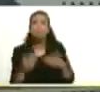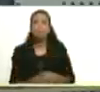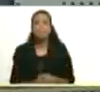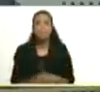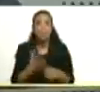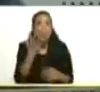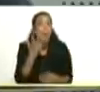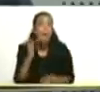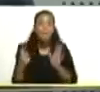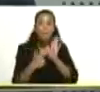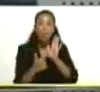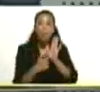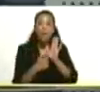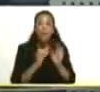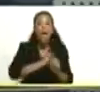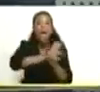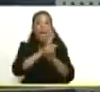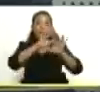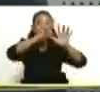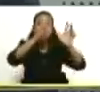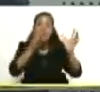Tuvimos un ejemplo en tiempo de pandemia,